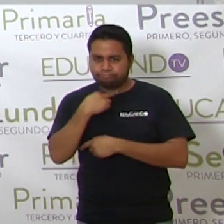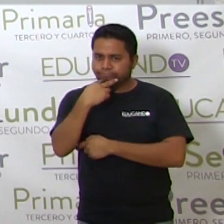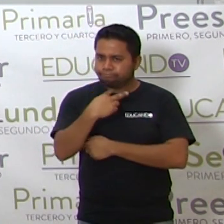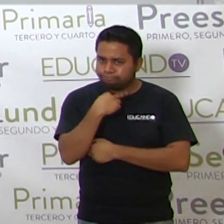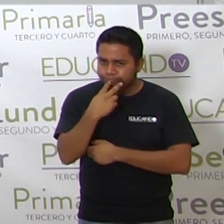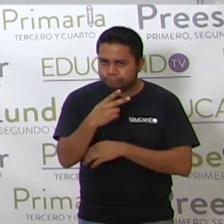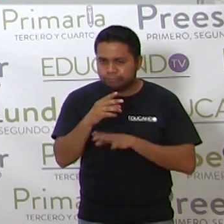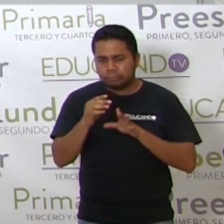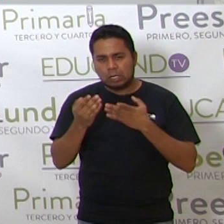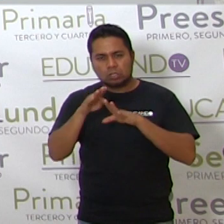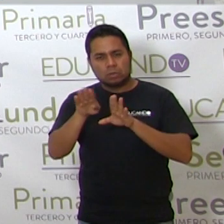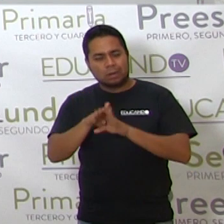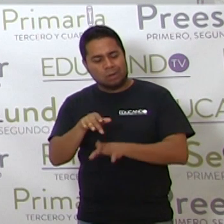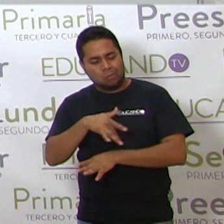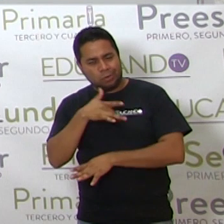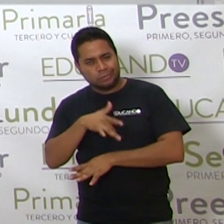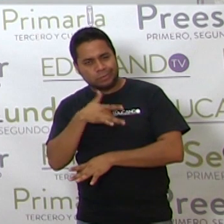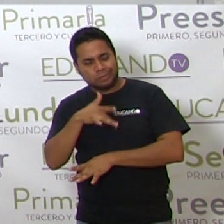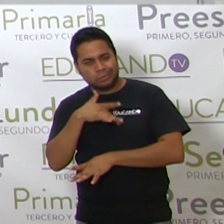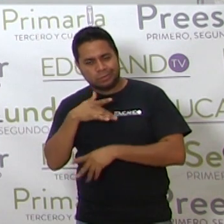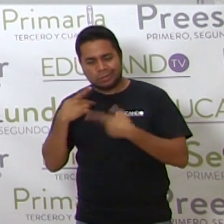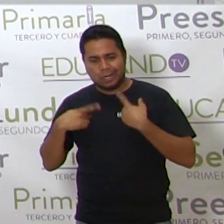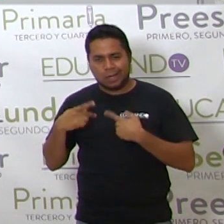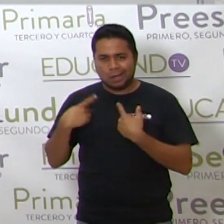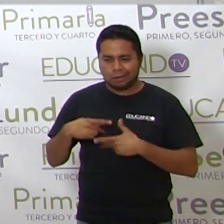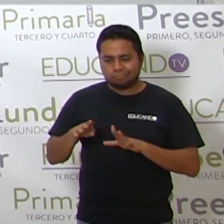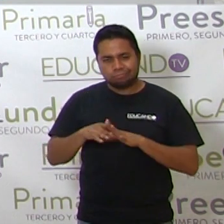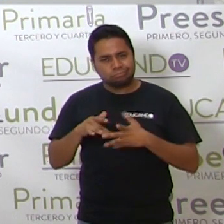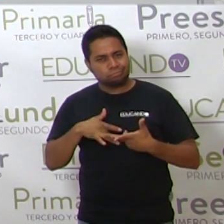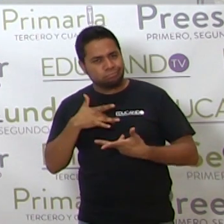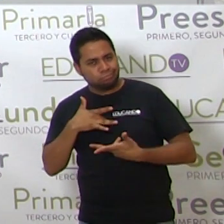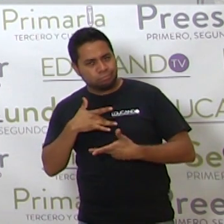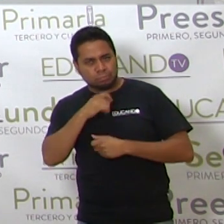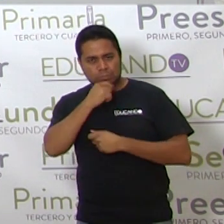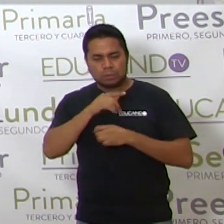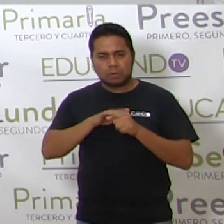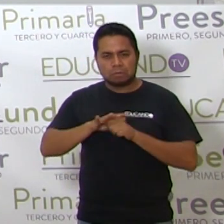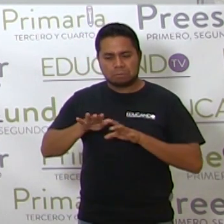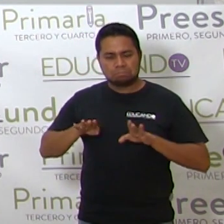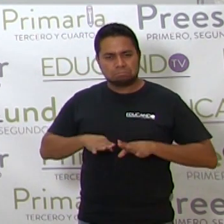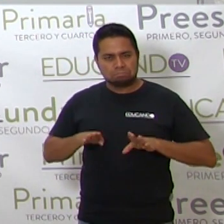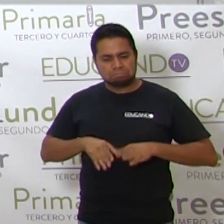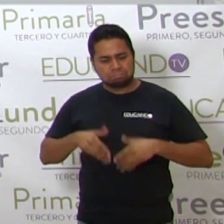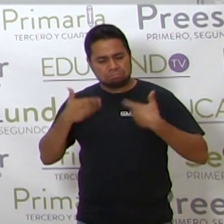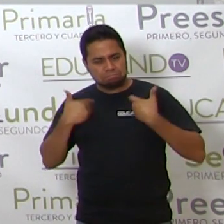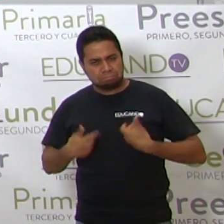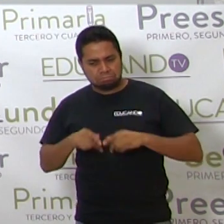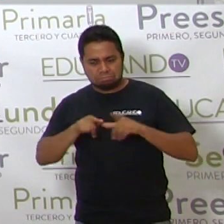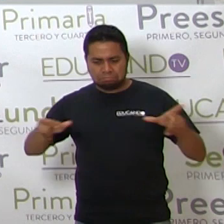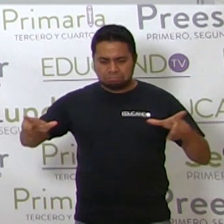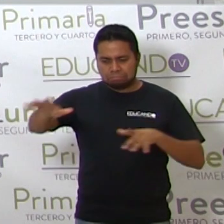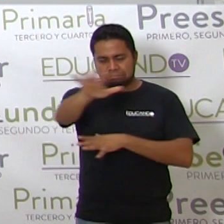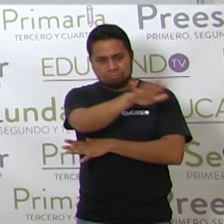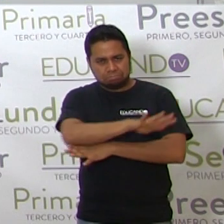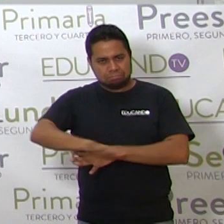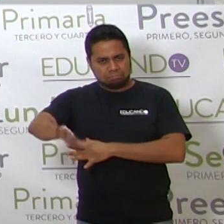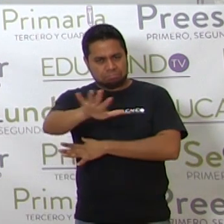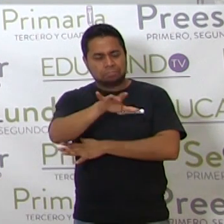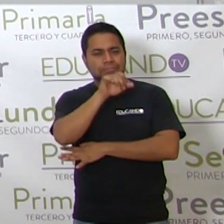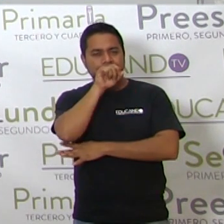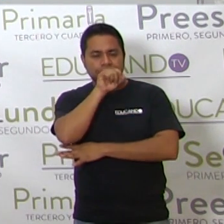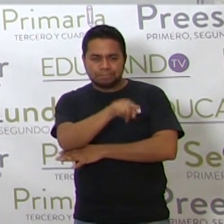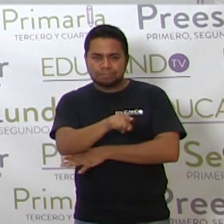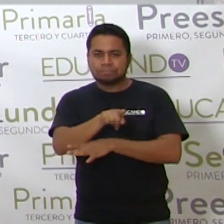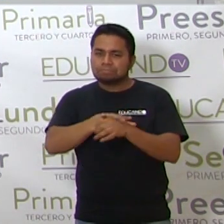estado de ánimo del autor aquello que es también las características del escenario y también el